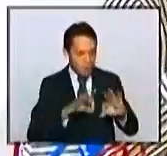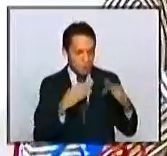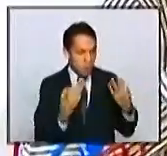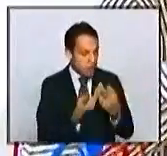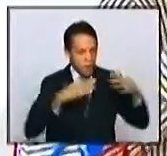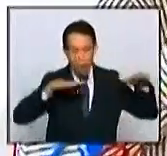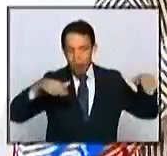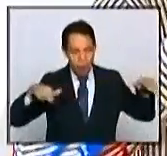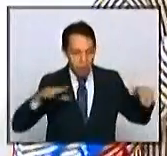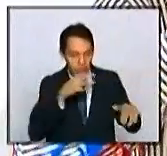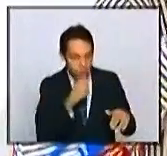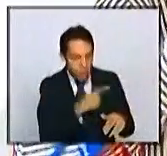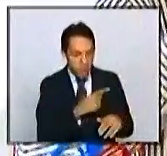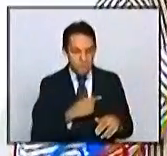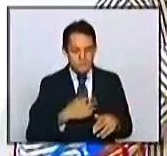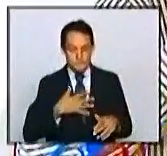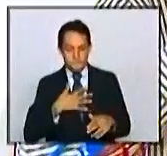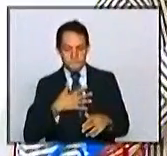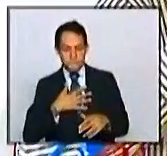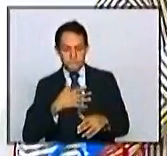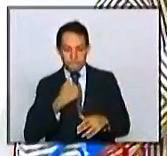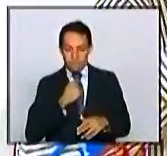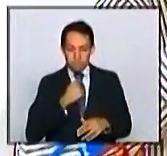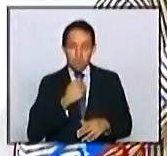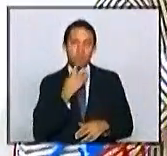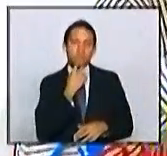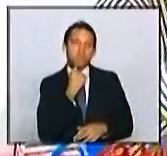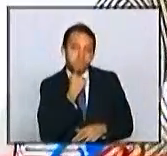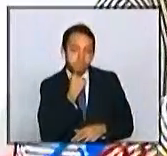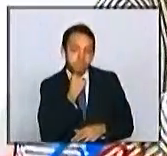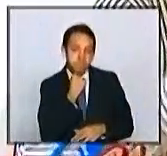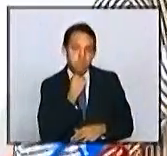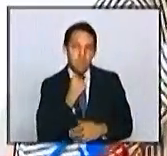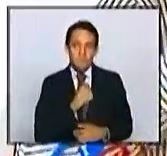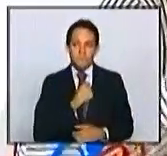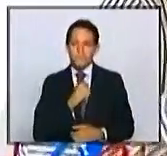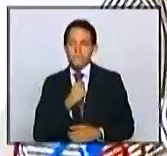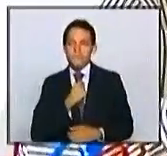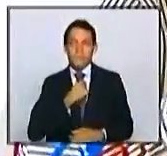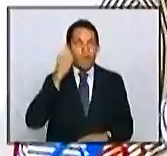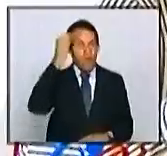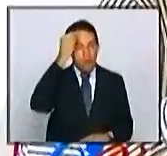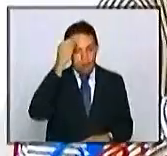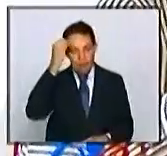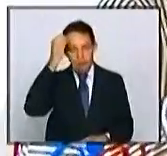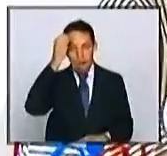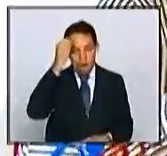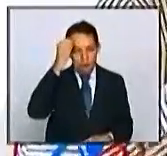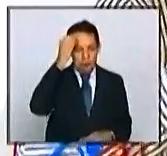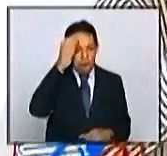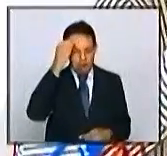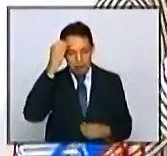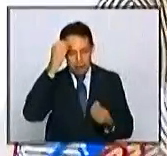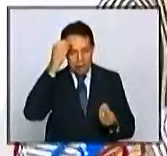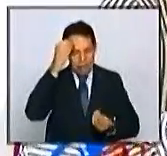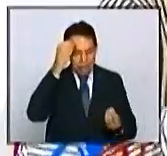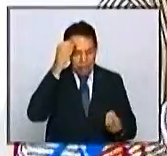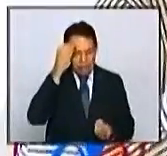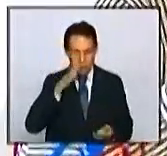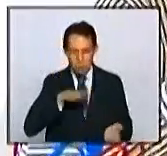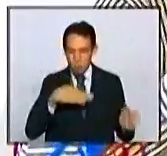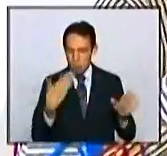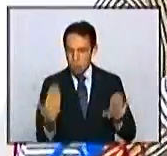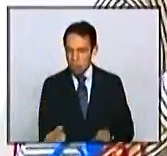de ellos que se llama una indefensión aprendida. Entonces empiezan los pensamientos automáticos. No, yo ya me voy a